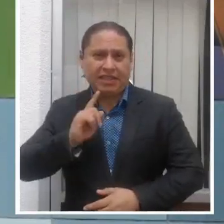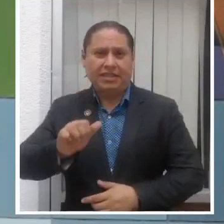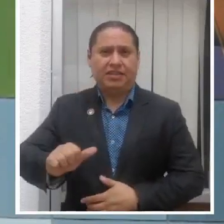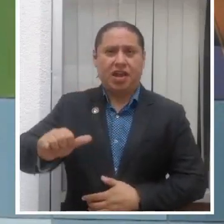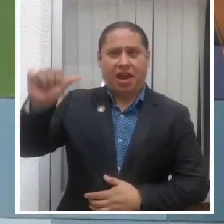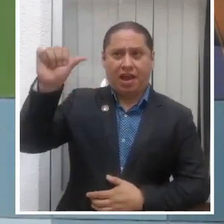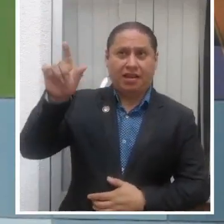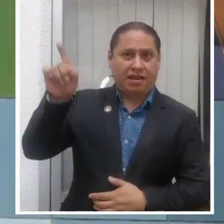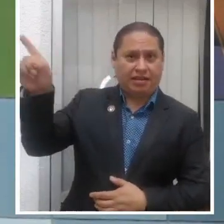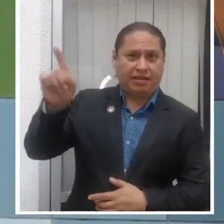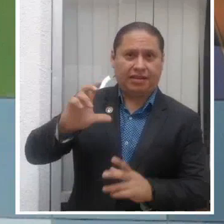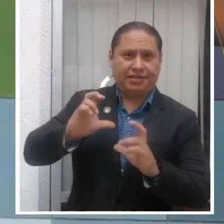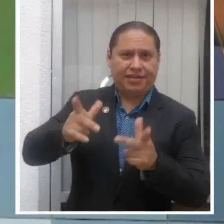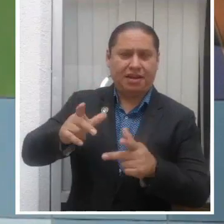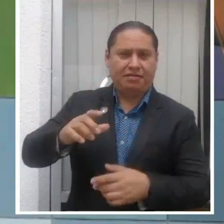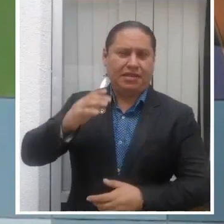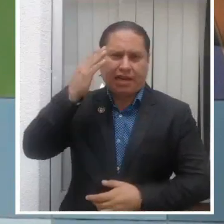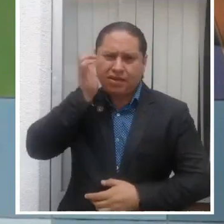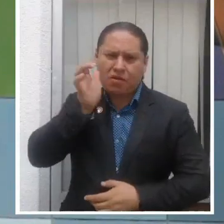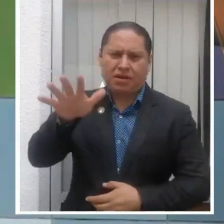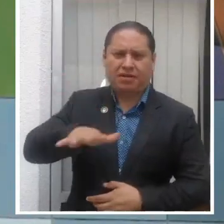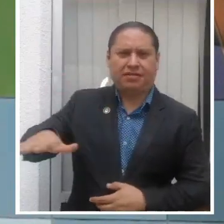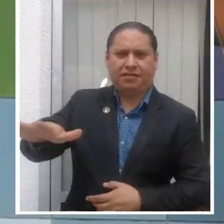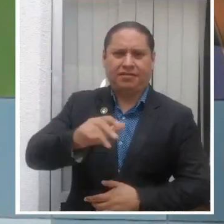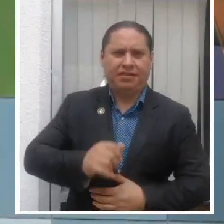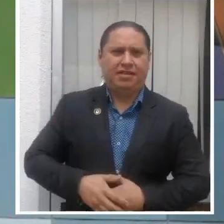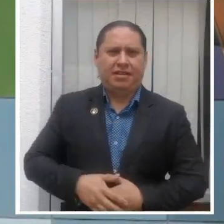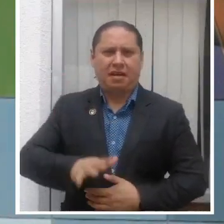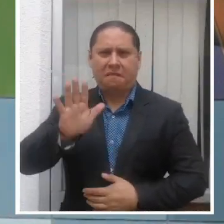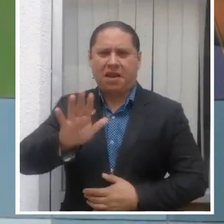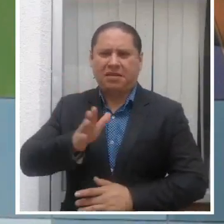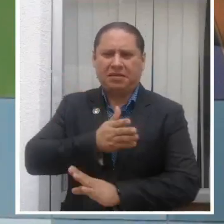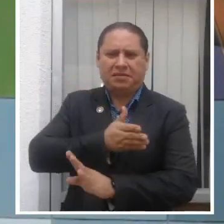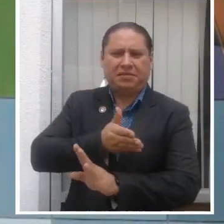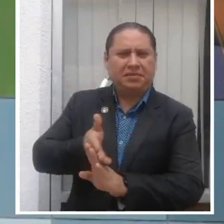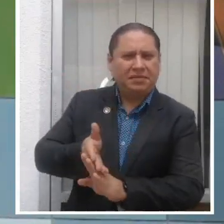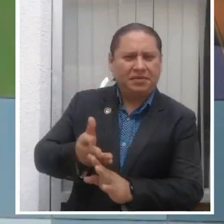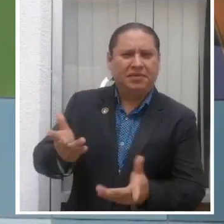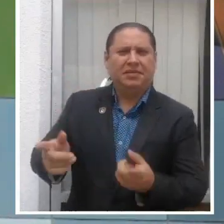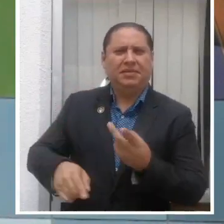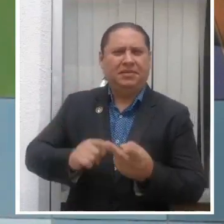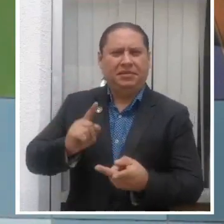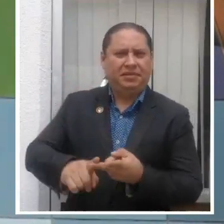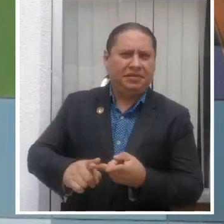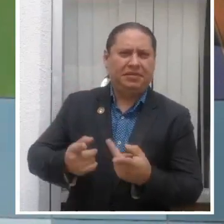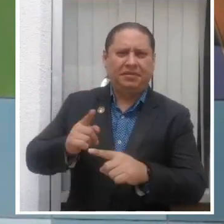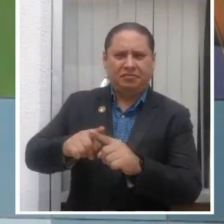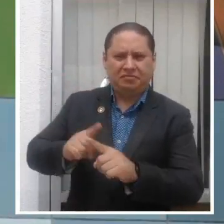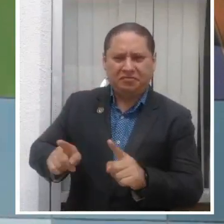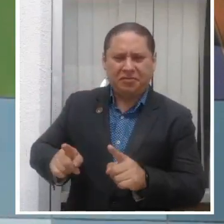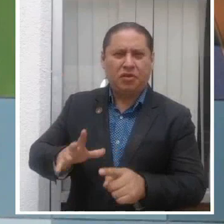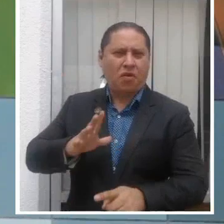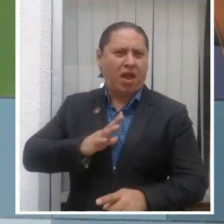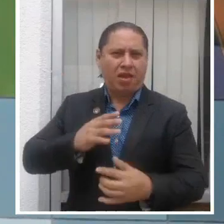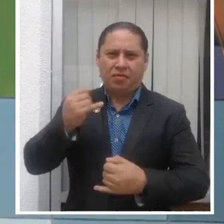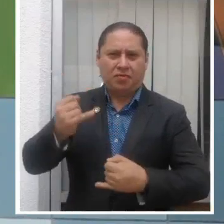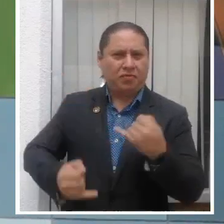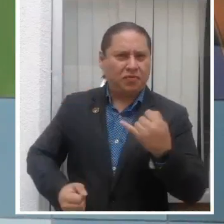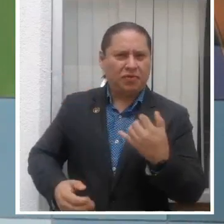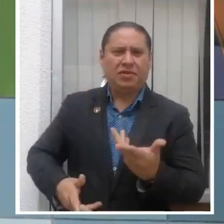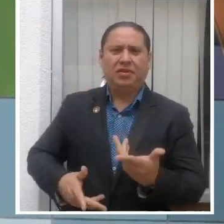de Chiapas, ¿no? Como es esa infancia que es ultrajada y que es sentenciada por la injusticia y la barbaridad,